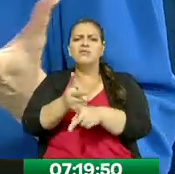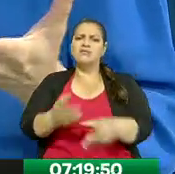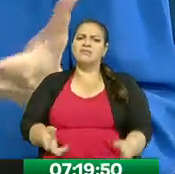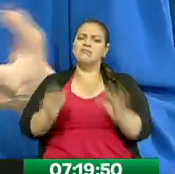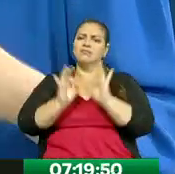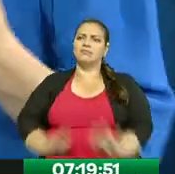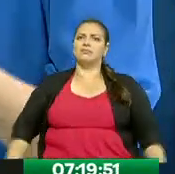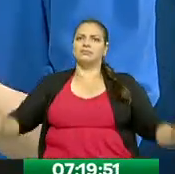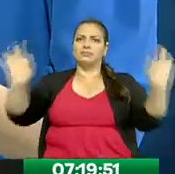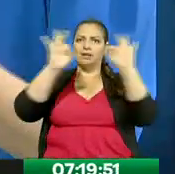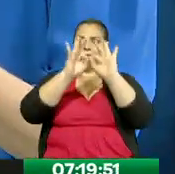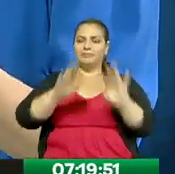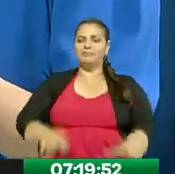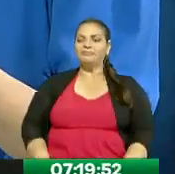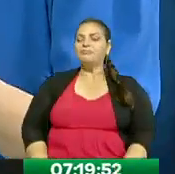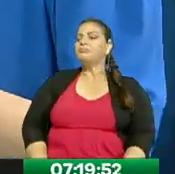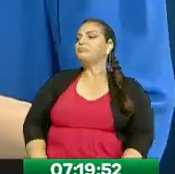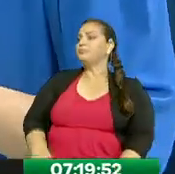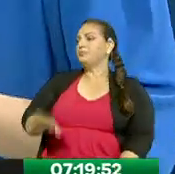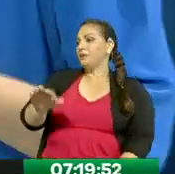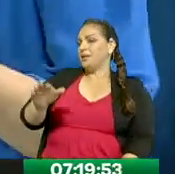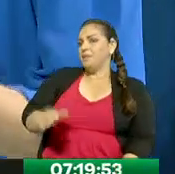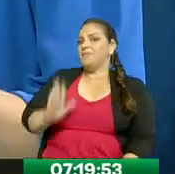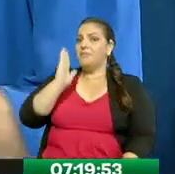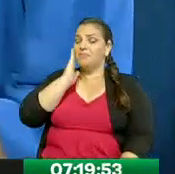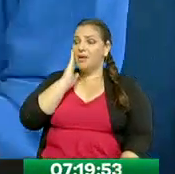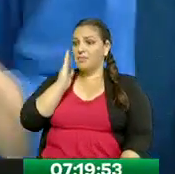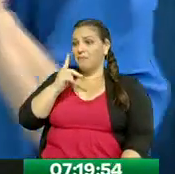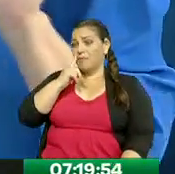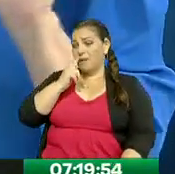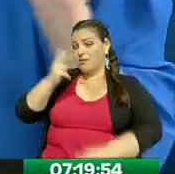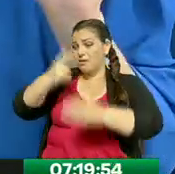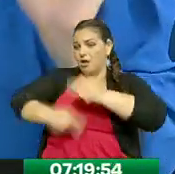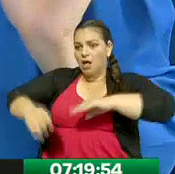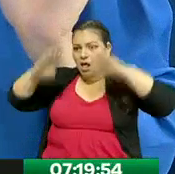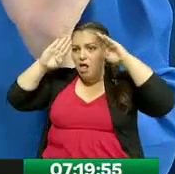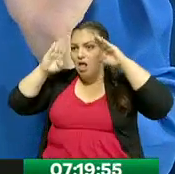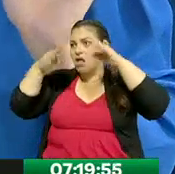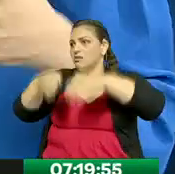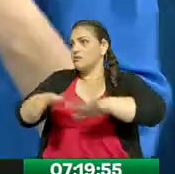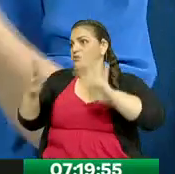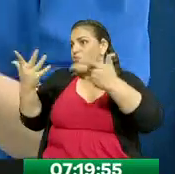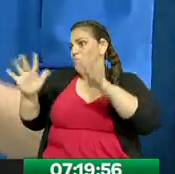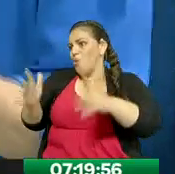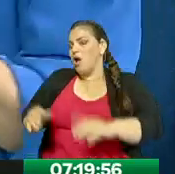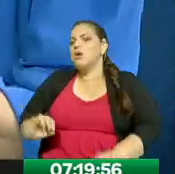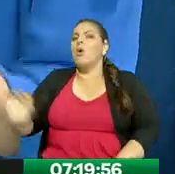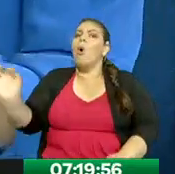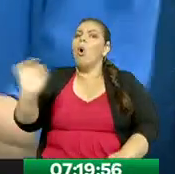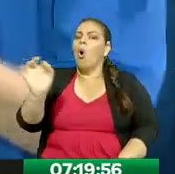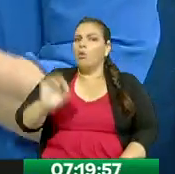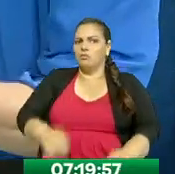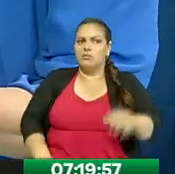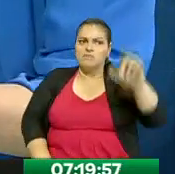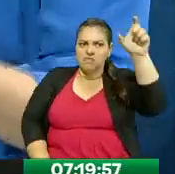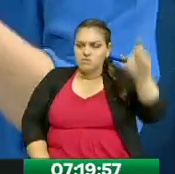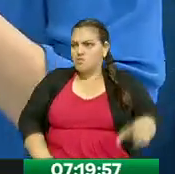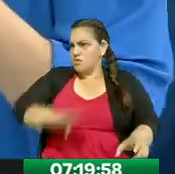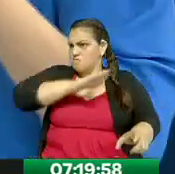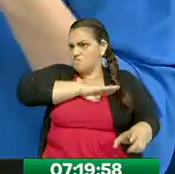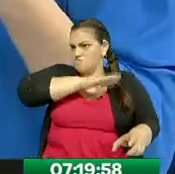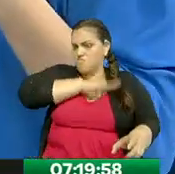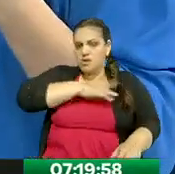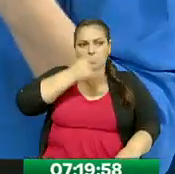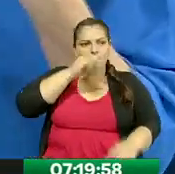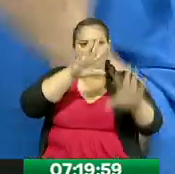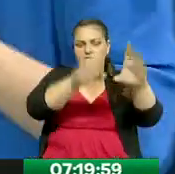tiene la confianza de papá y mamá, tal vez se los confesó y resulta que ellos no le quieren creer? Y si ese niño, niña o adolescente viene